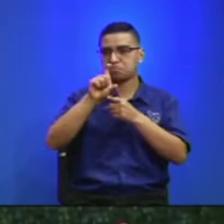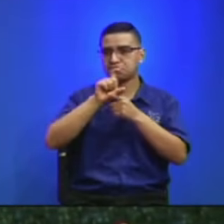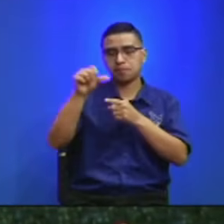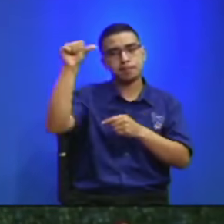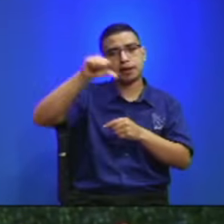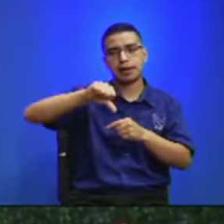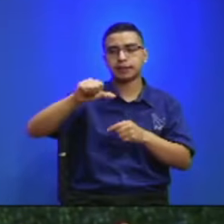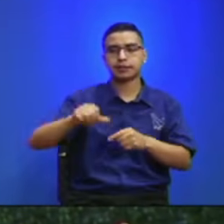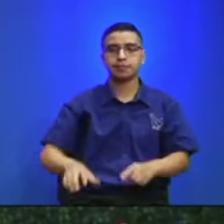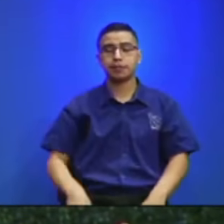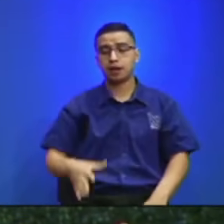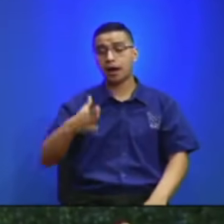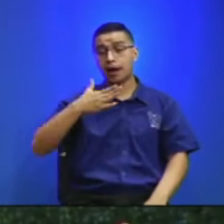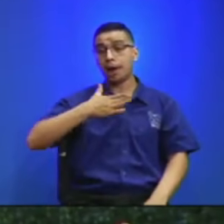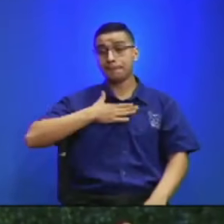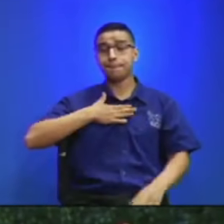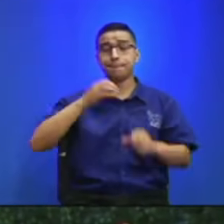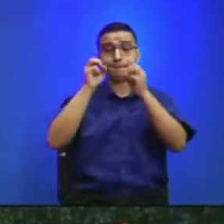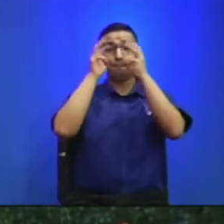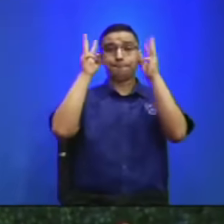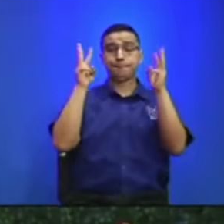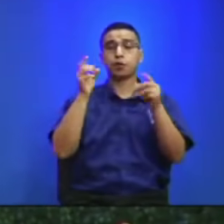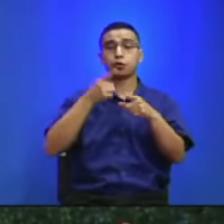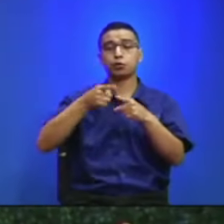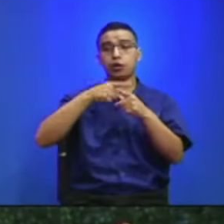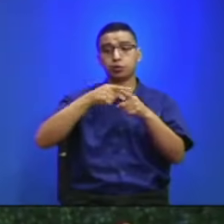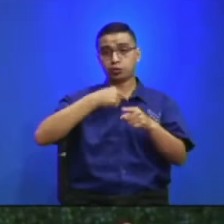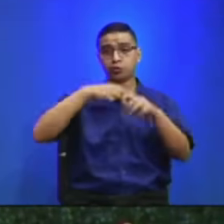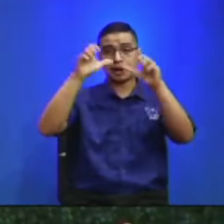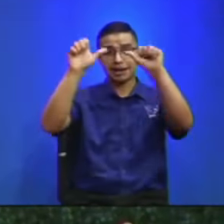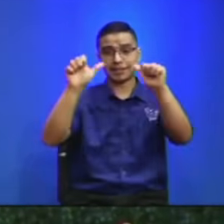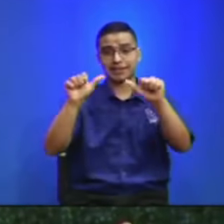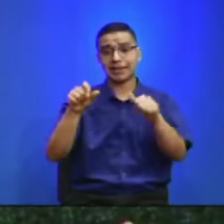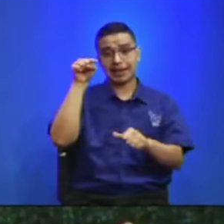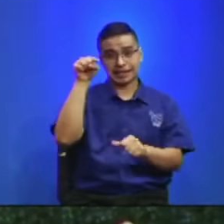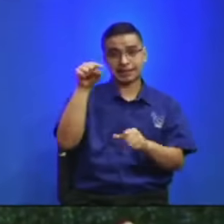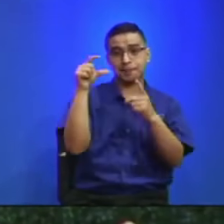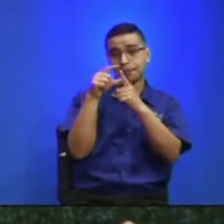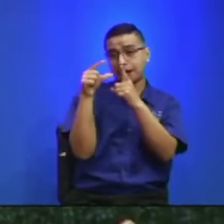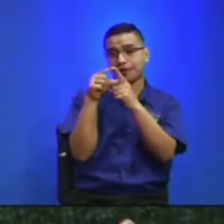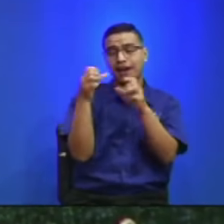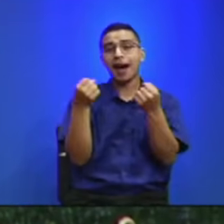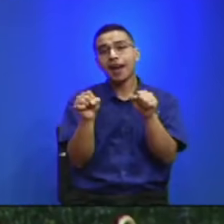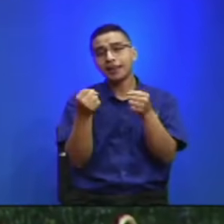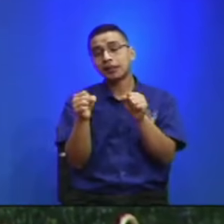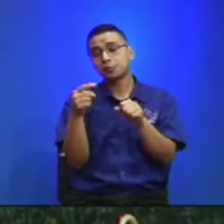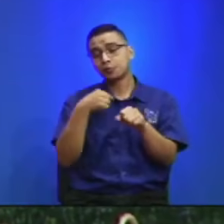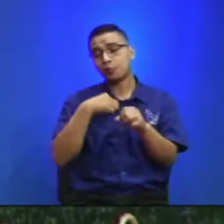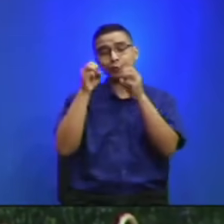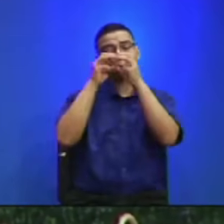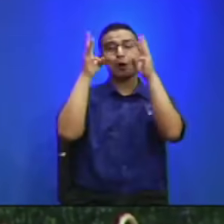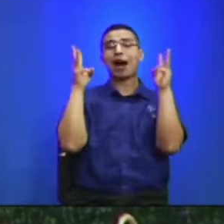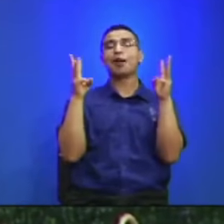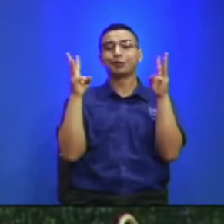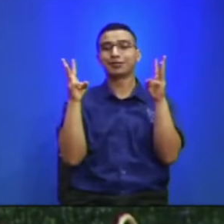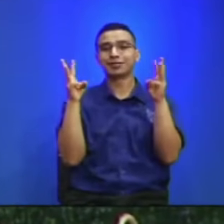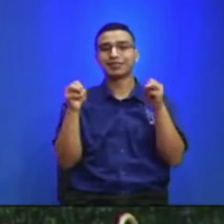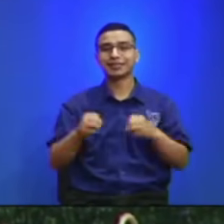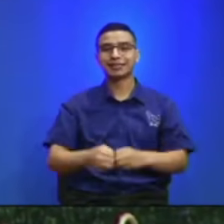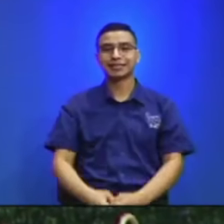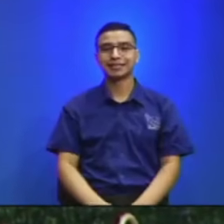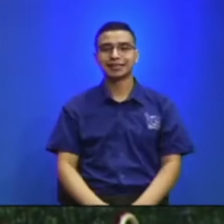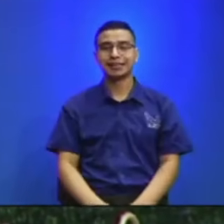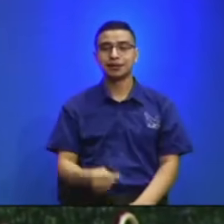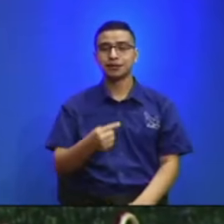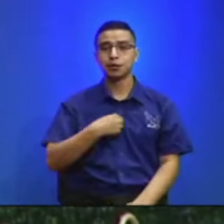impresionó tanto porque cuando vi la palabra está primero aquí como esto lo estaba predicando